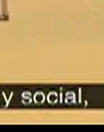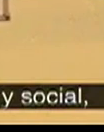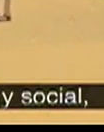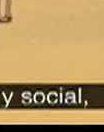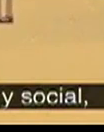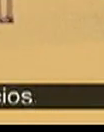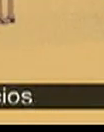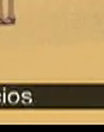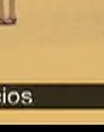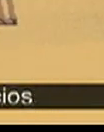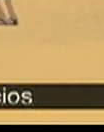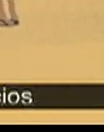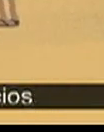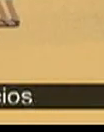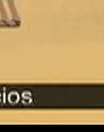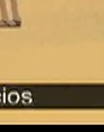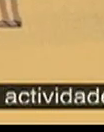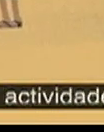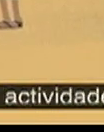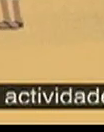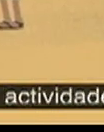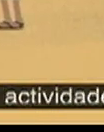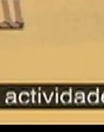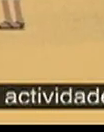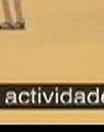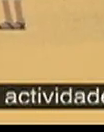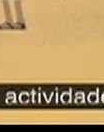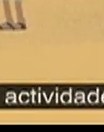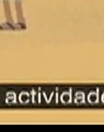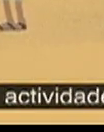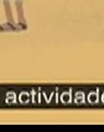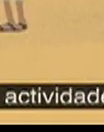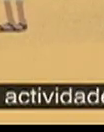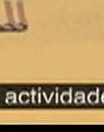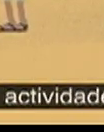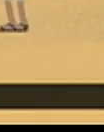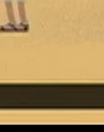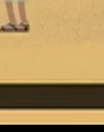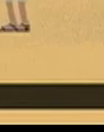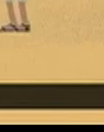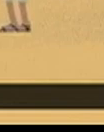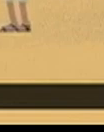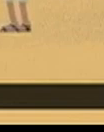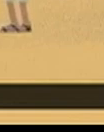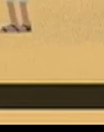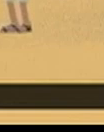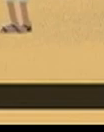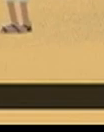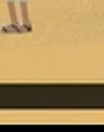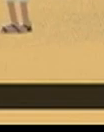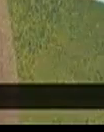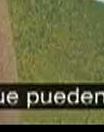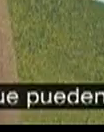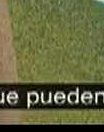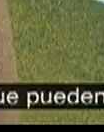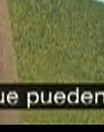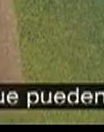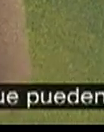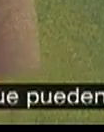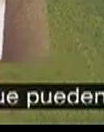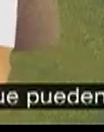el desarrollo personal y social a través de la apertura de espacios alternativos para que los alumnos hagan actividades lúdicas y